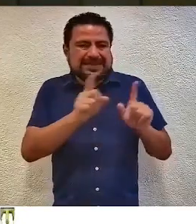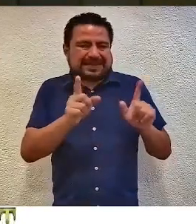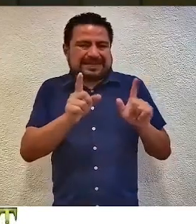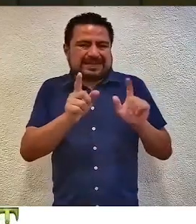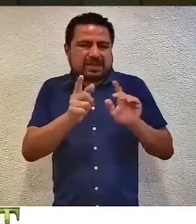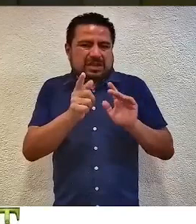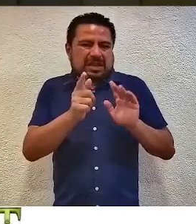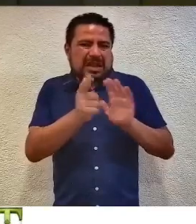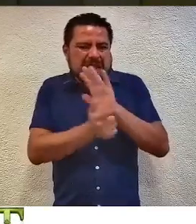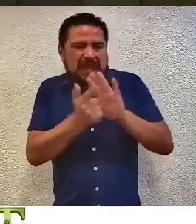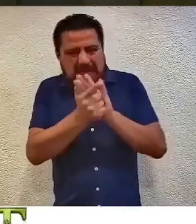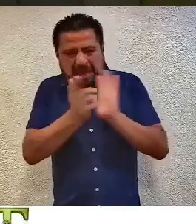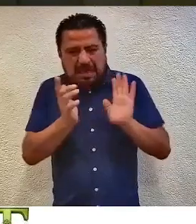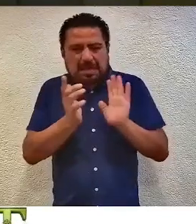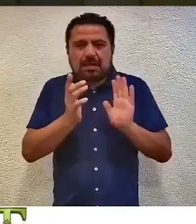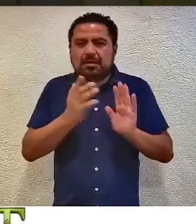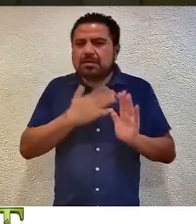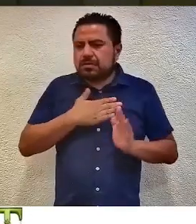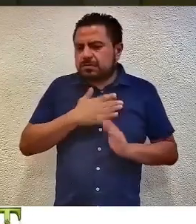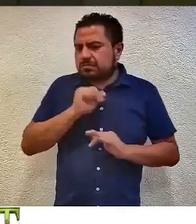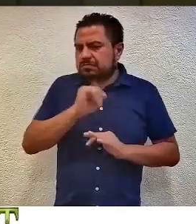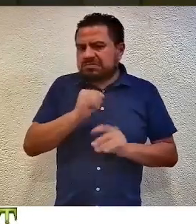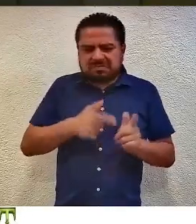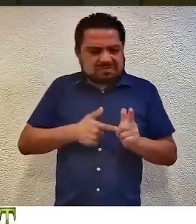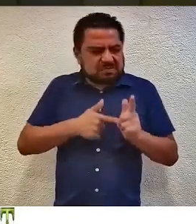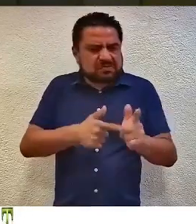jurisdiccional y por lo tanto sostengo mi proyecto.